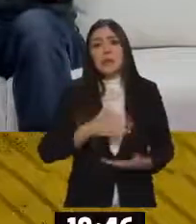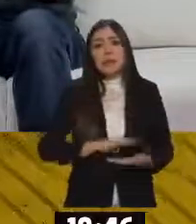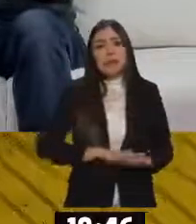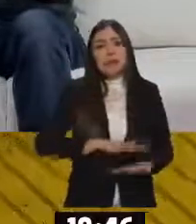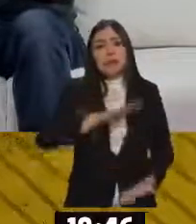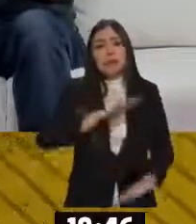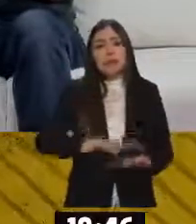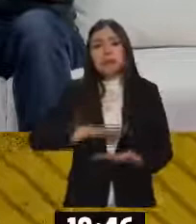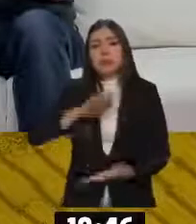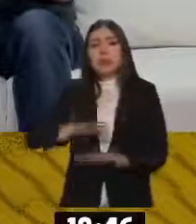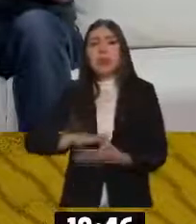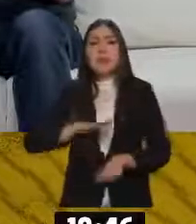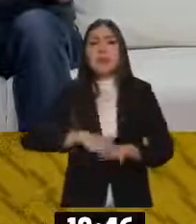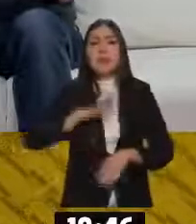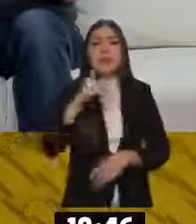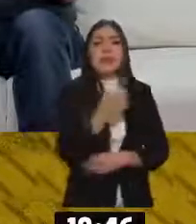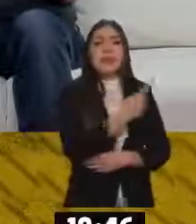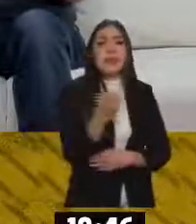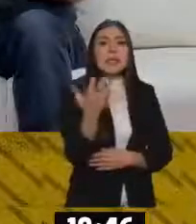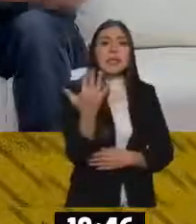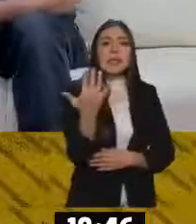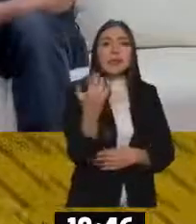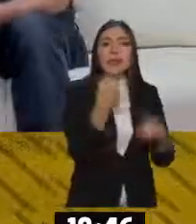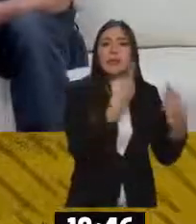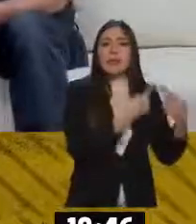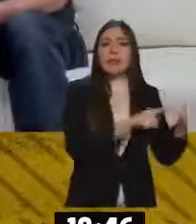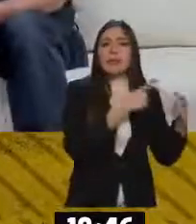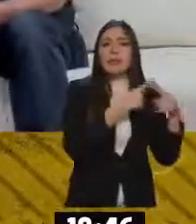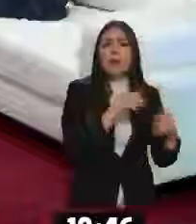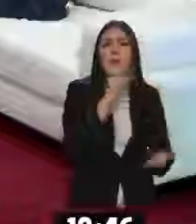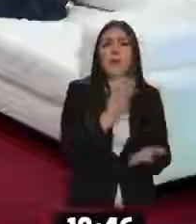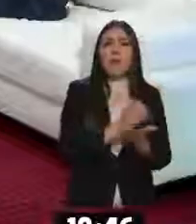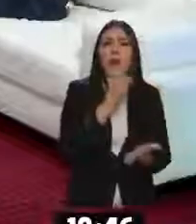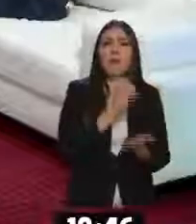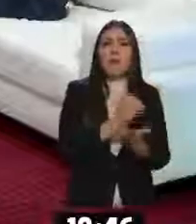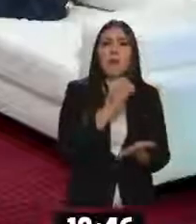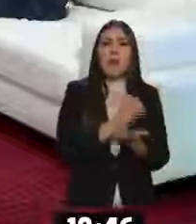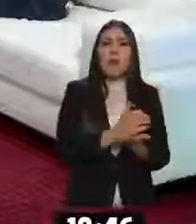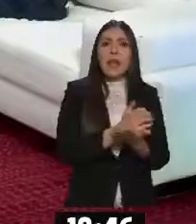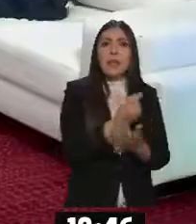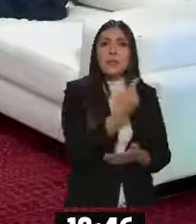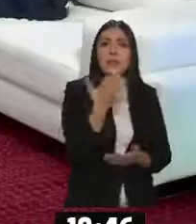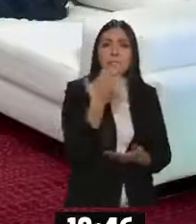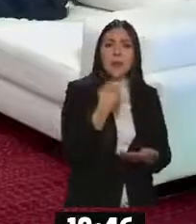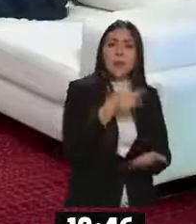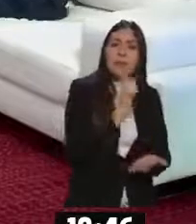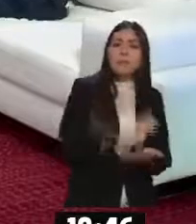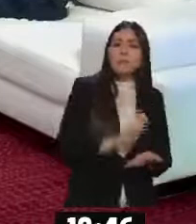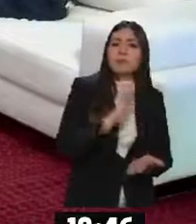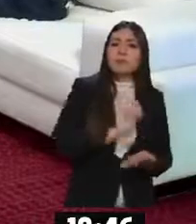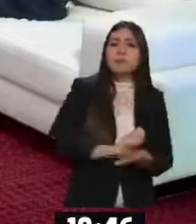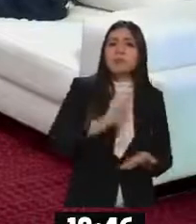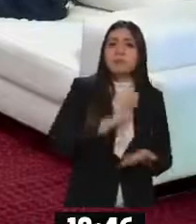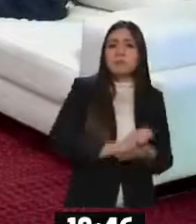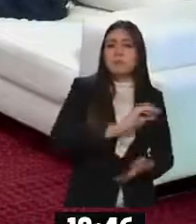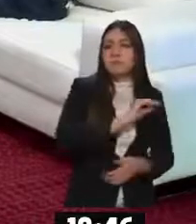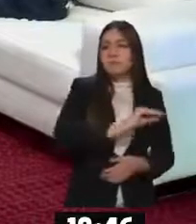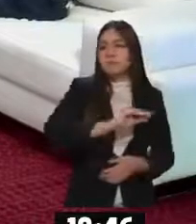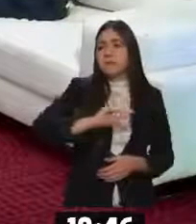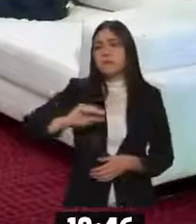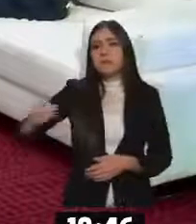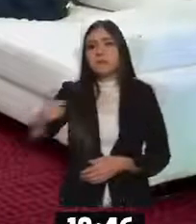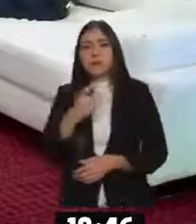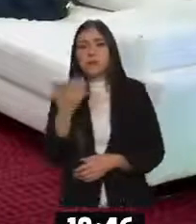¡No! Lleno de mis cuéntale notas. Cuéntale así tantito de alguno de los casos para que se queden bien picados. Primero se echen el